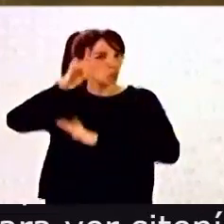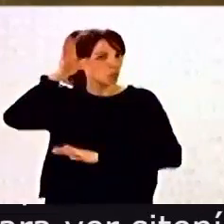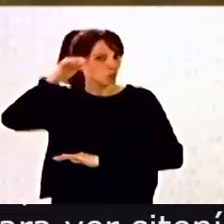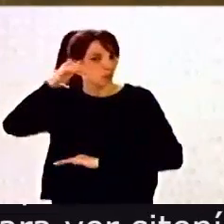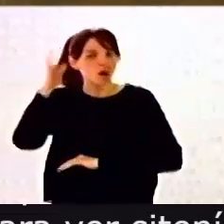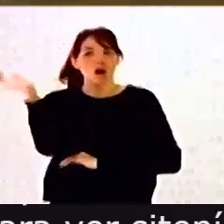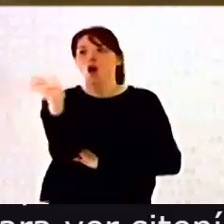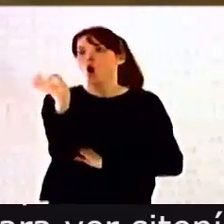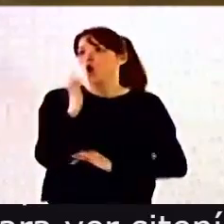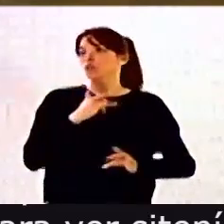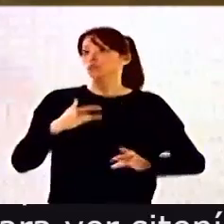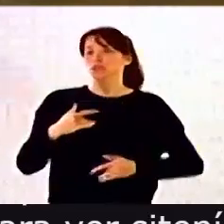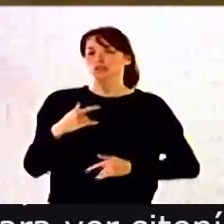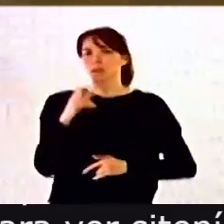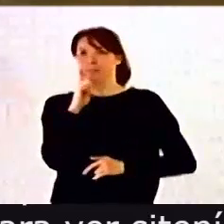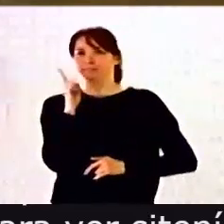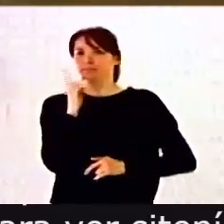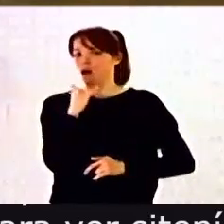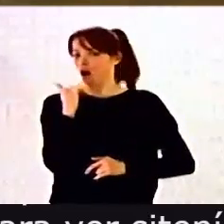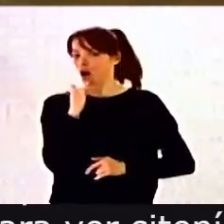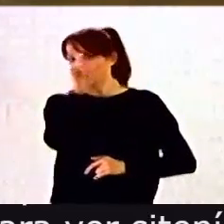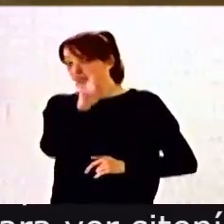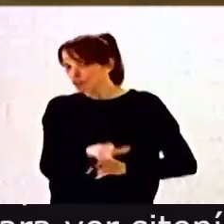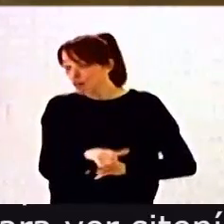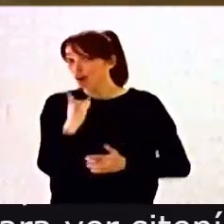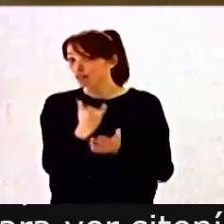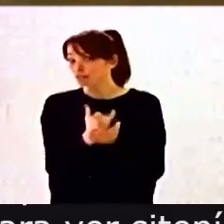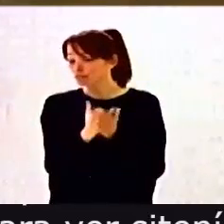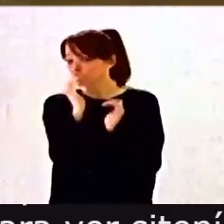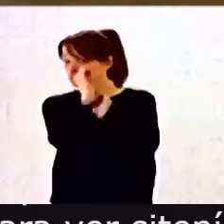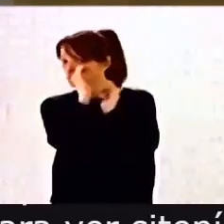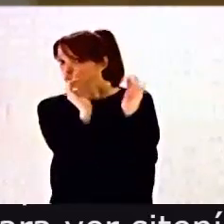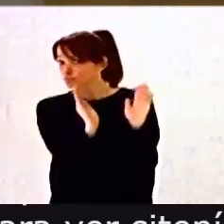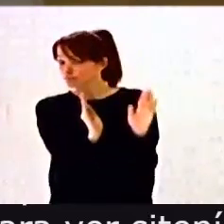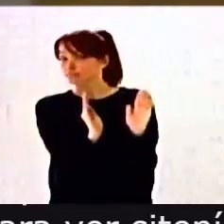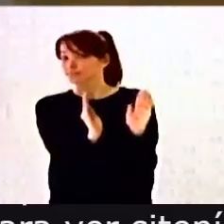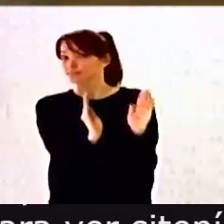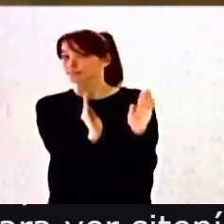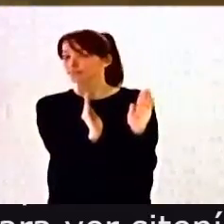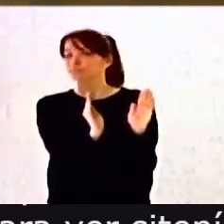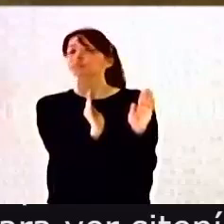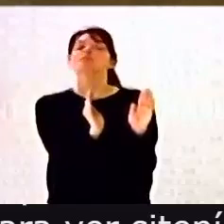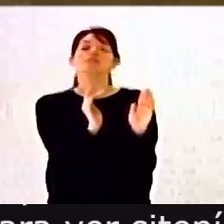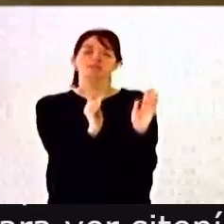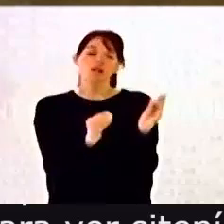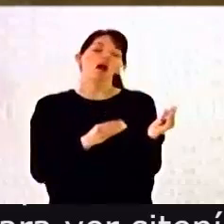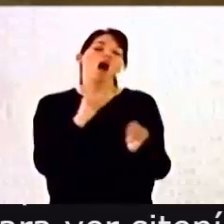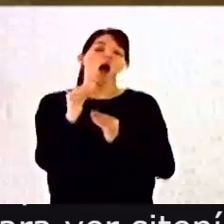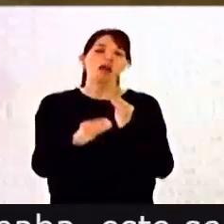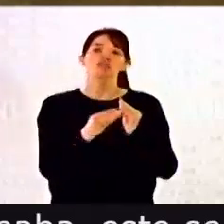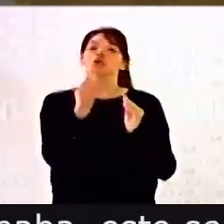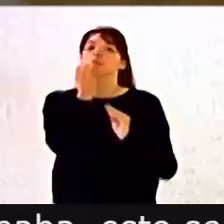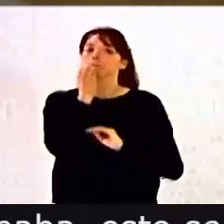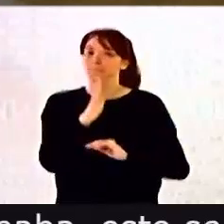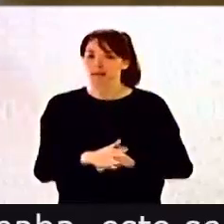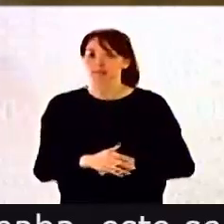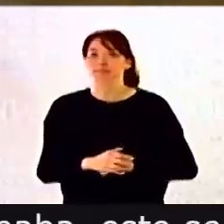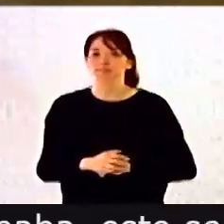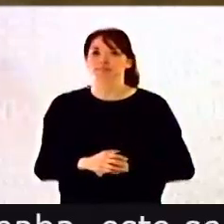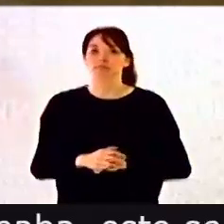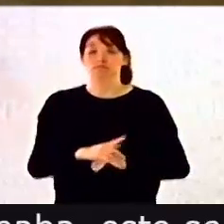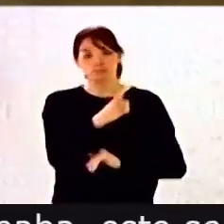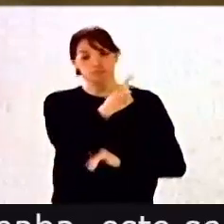algún síntoma que alarmaba, esto se ha hecho y se ha hecho bien. Y han